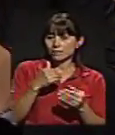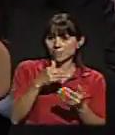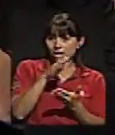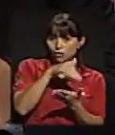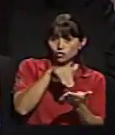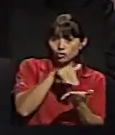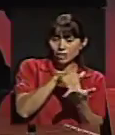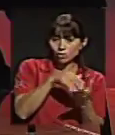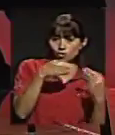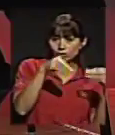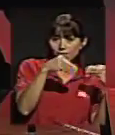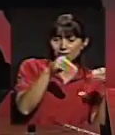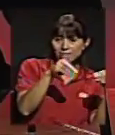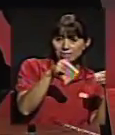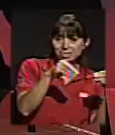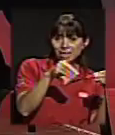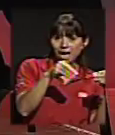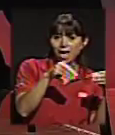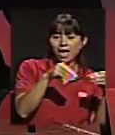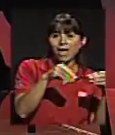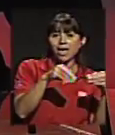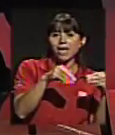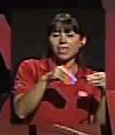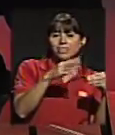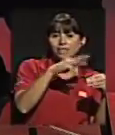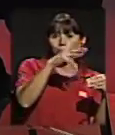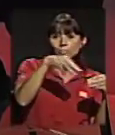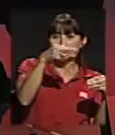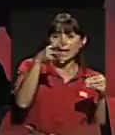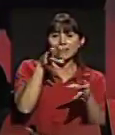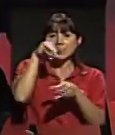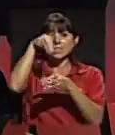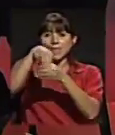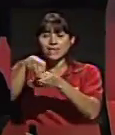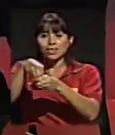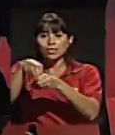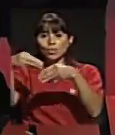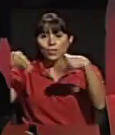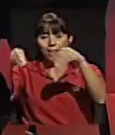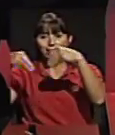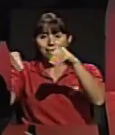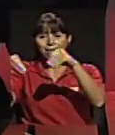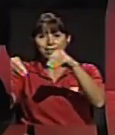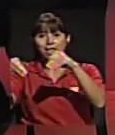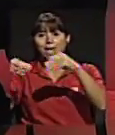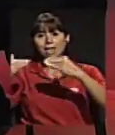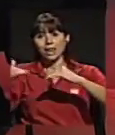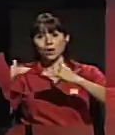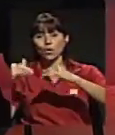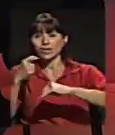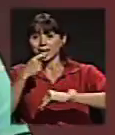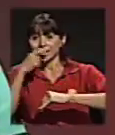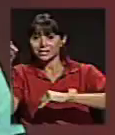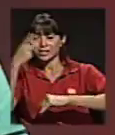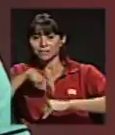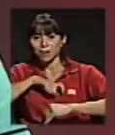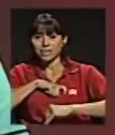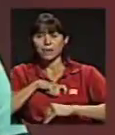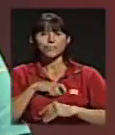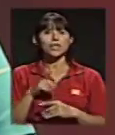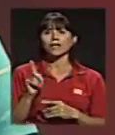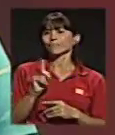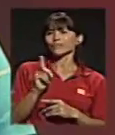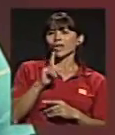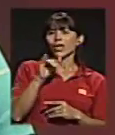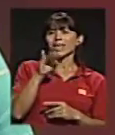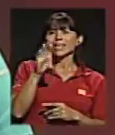los almacenes del Corte Inglés en España, o también llegaron a encontrar algún otro, o documentar algún otro vínculo. No, el ICE no profundizó mucho en eso.